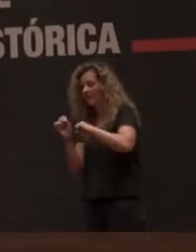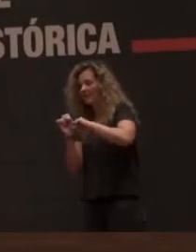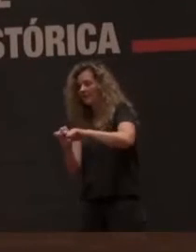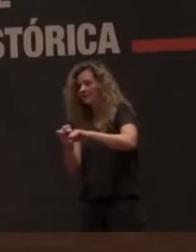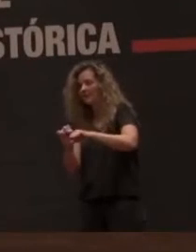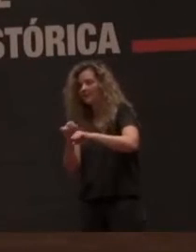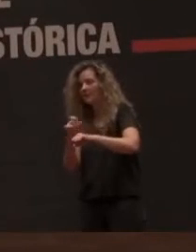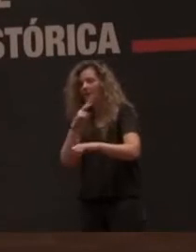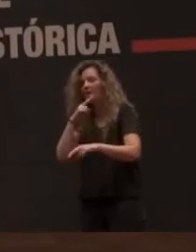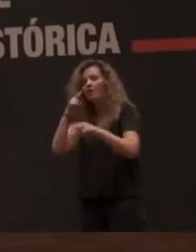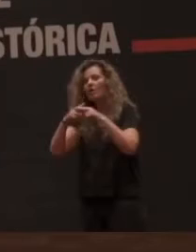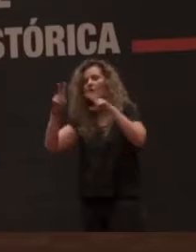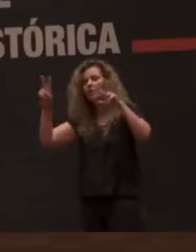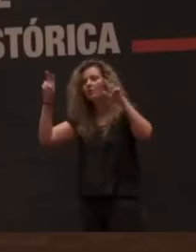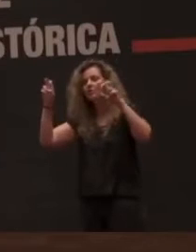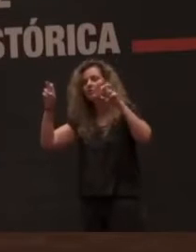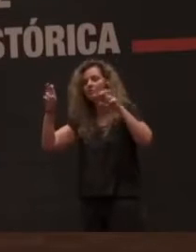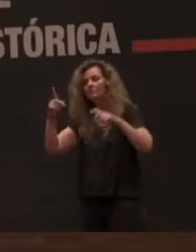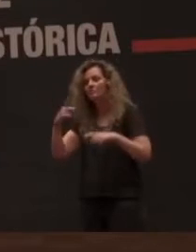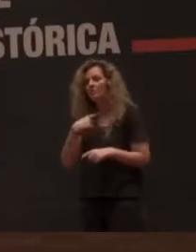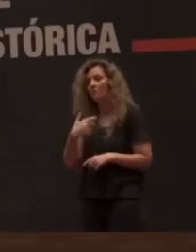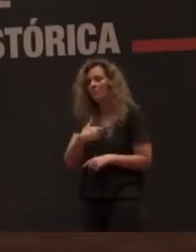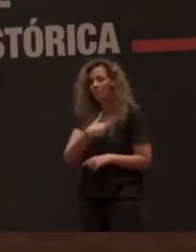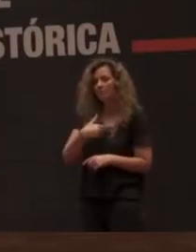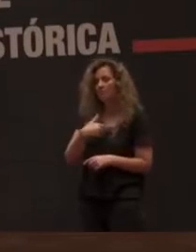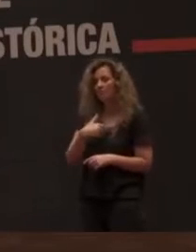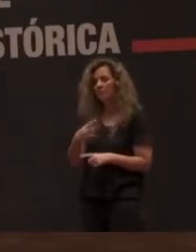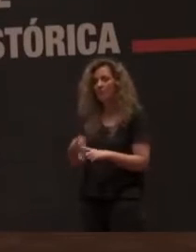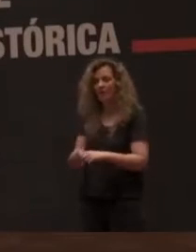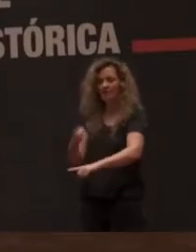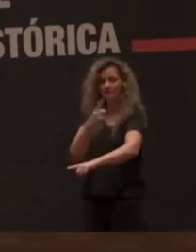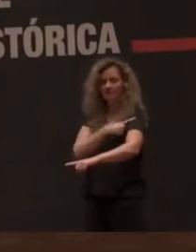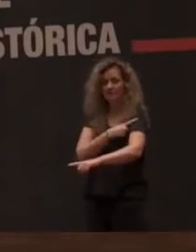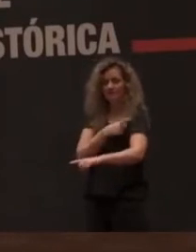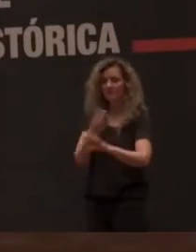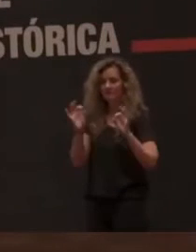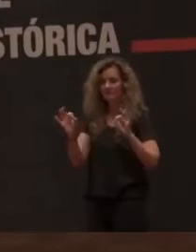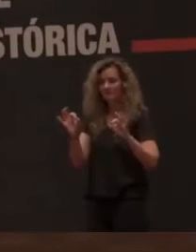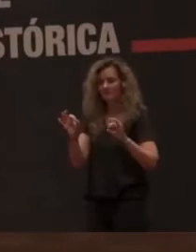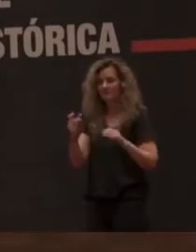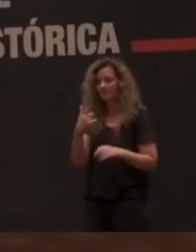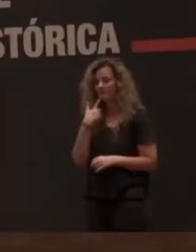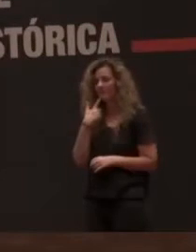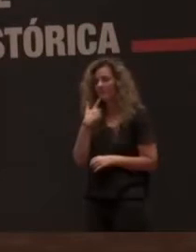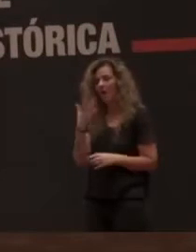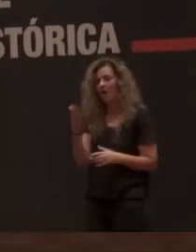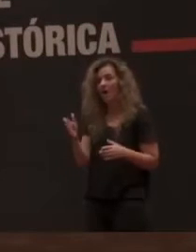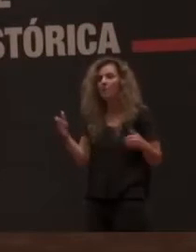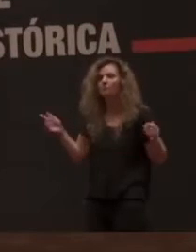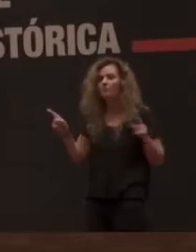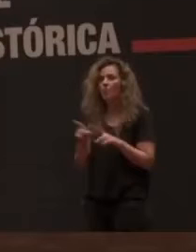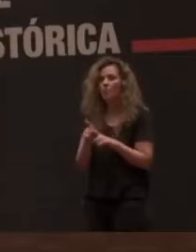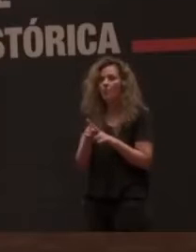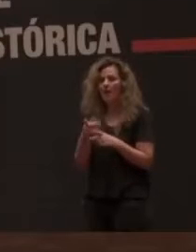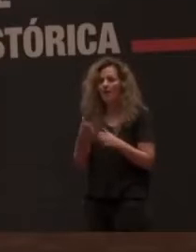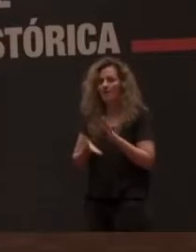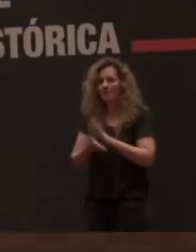asentamiento donde se denominaban asociaciones de tipo extremistas, de posición eurocéntrica,